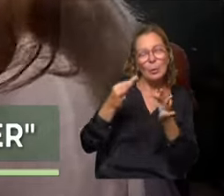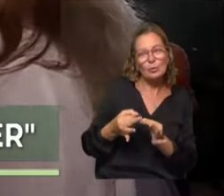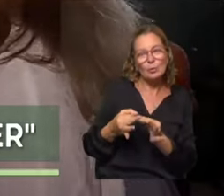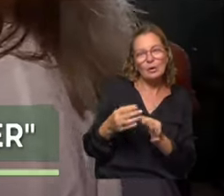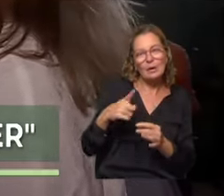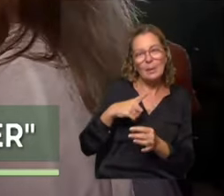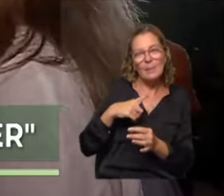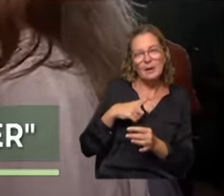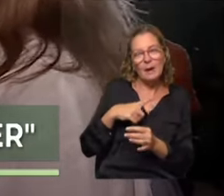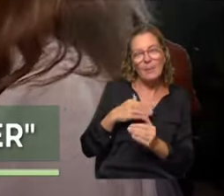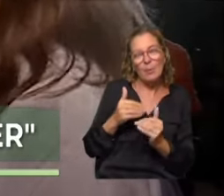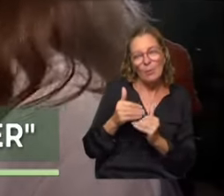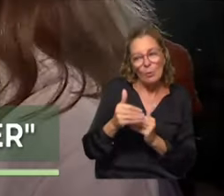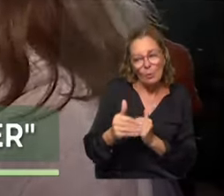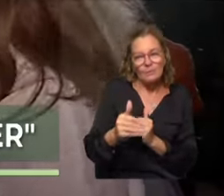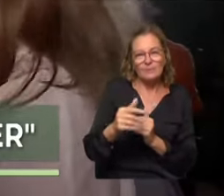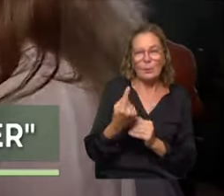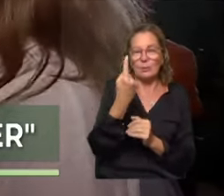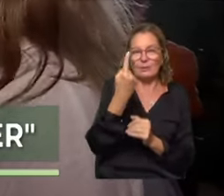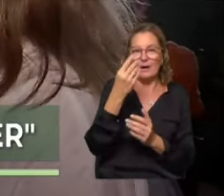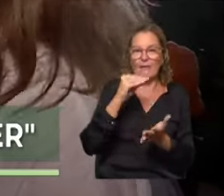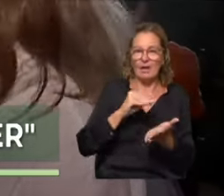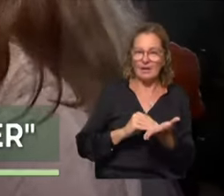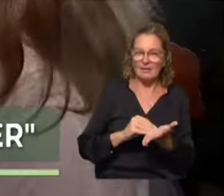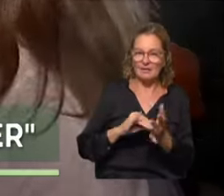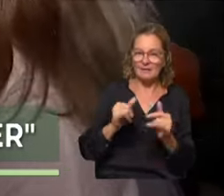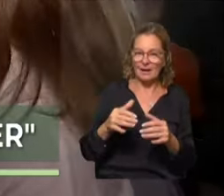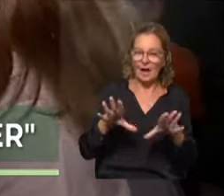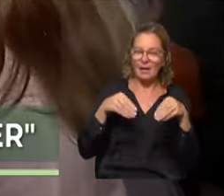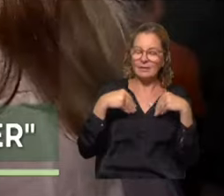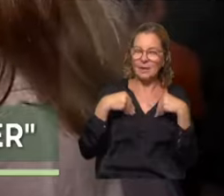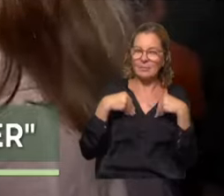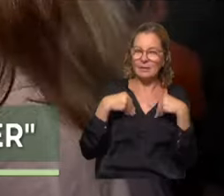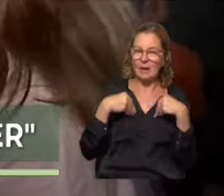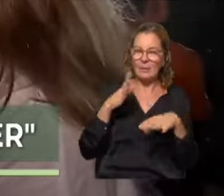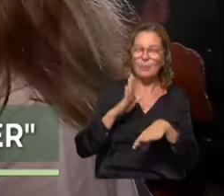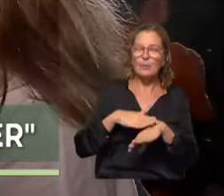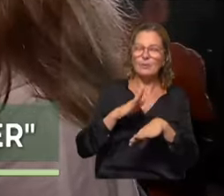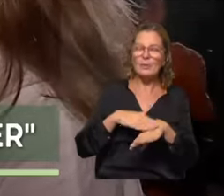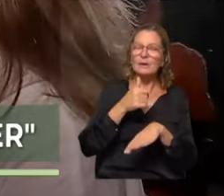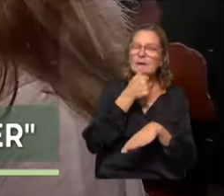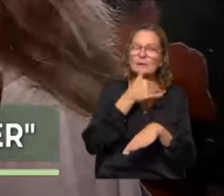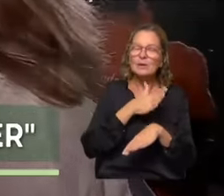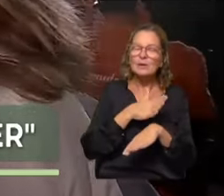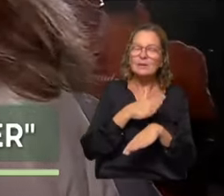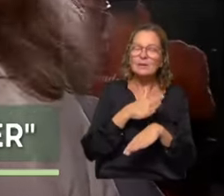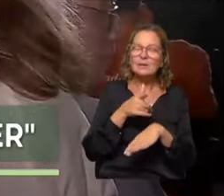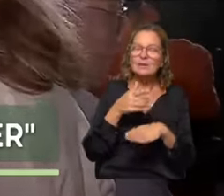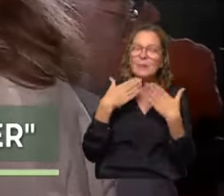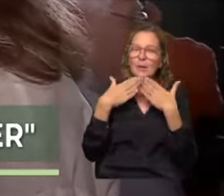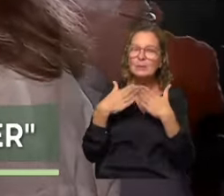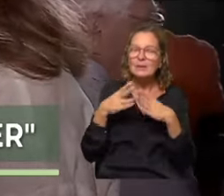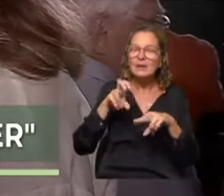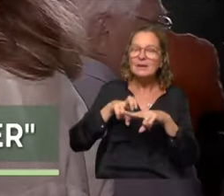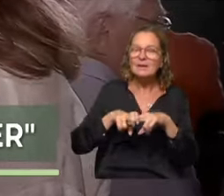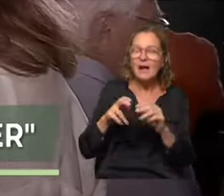que esperamos largamente para que se diera, y una vez que se da, creo que hay que asumir esa responsabilidad histórica. Una consulta que le hago. Estaba